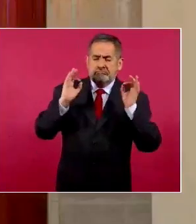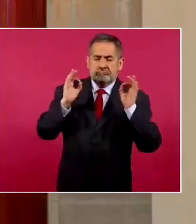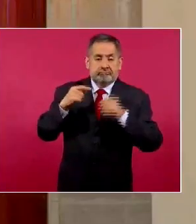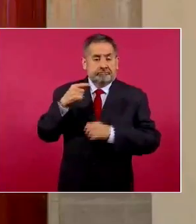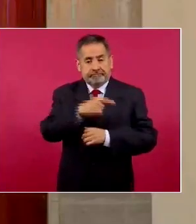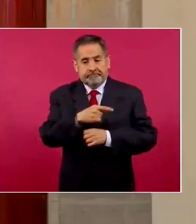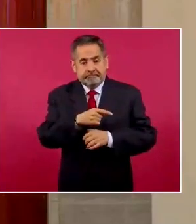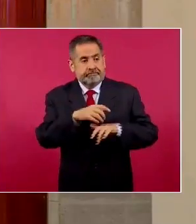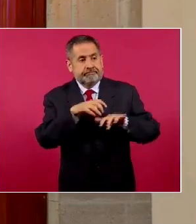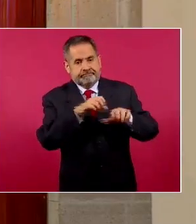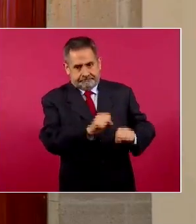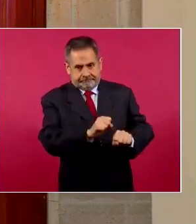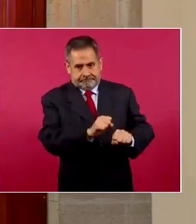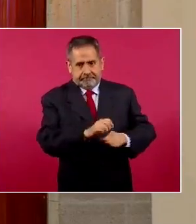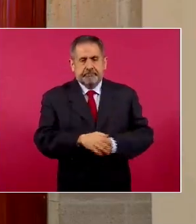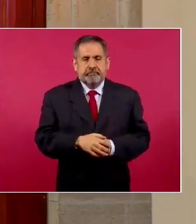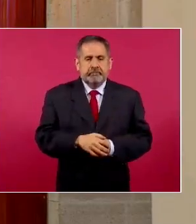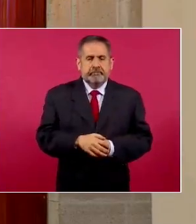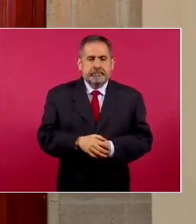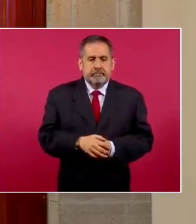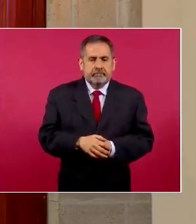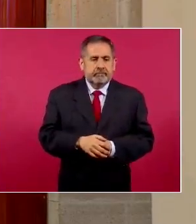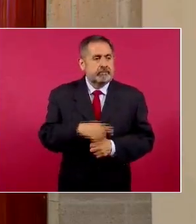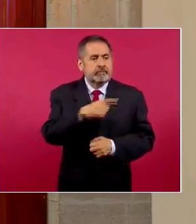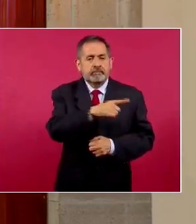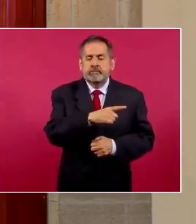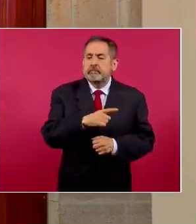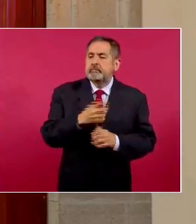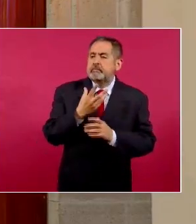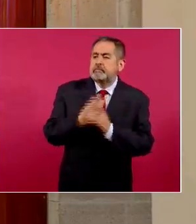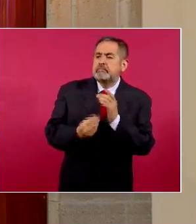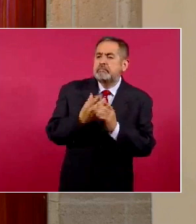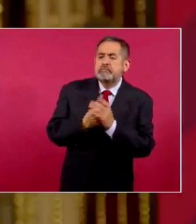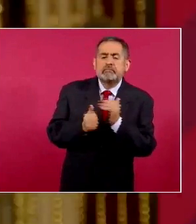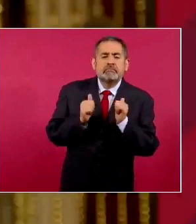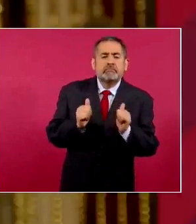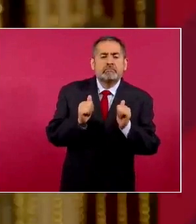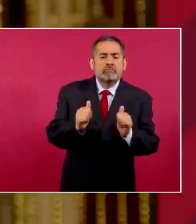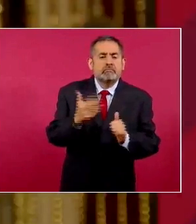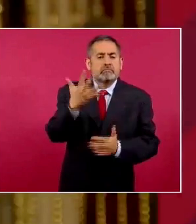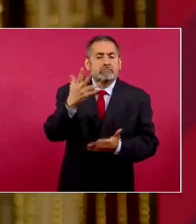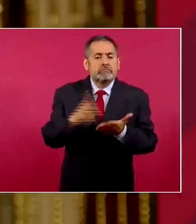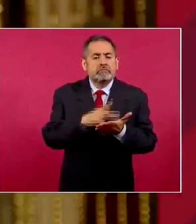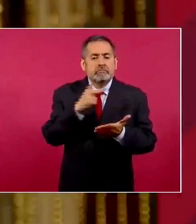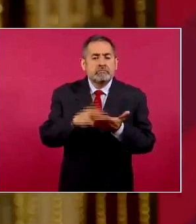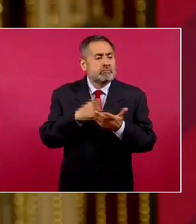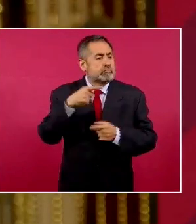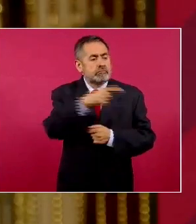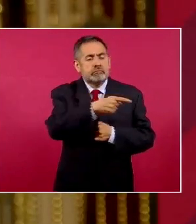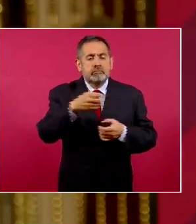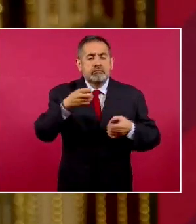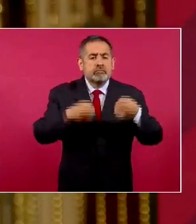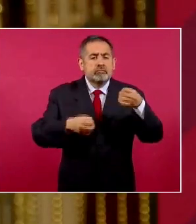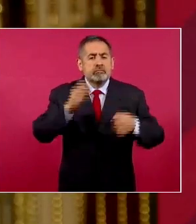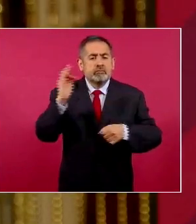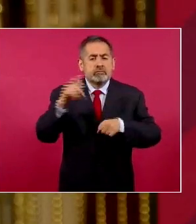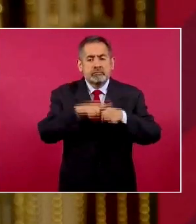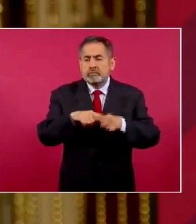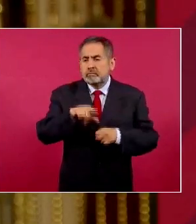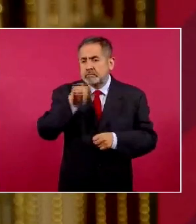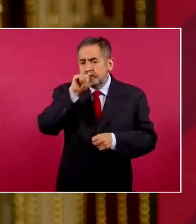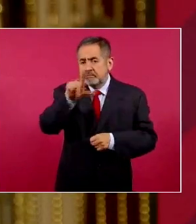Pues bien, este sujeto ya libró 5 procesos penales en juzgados federales de